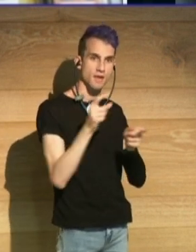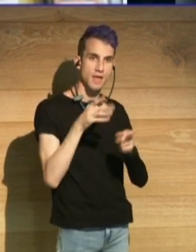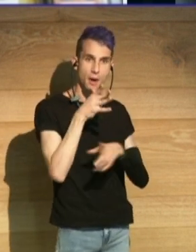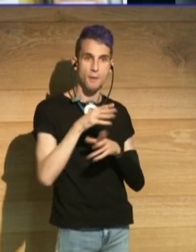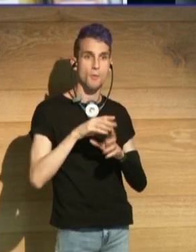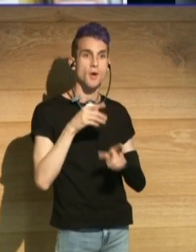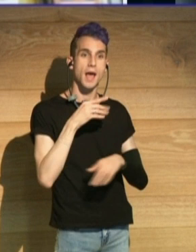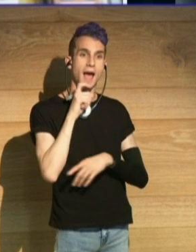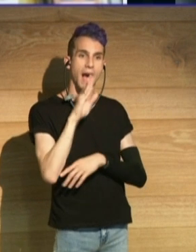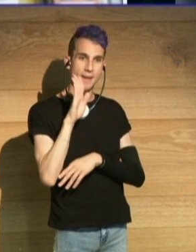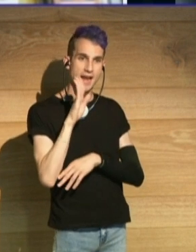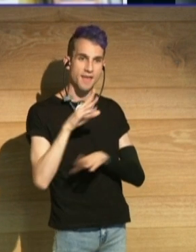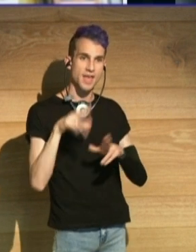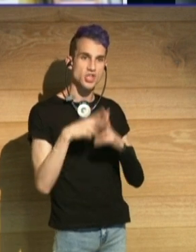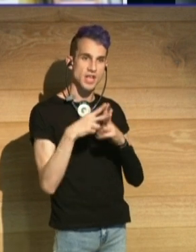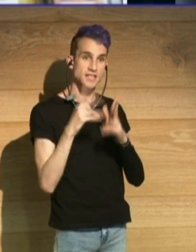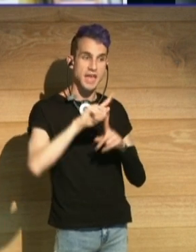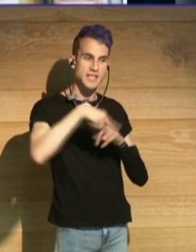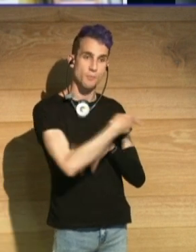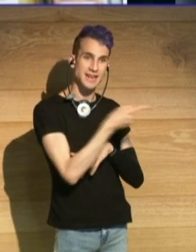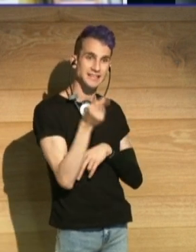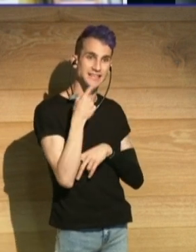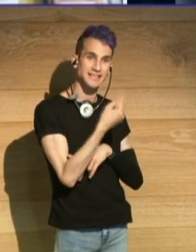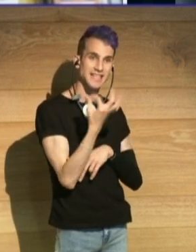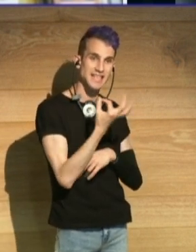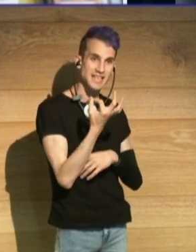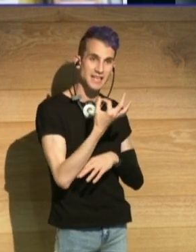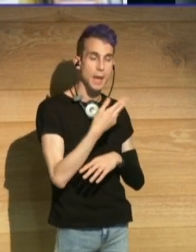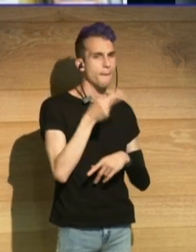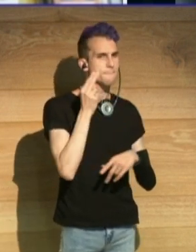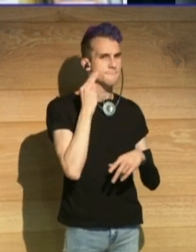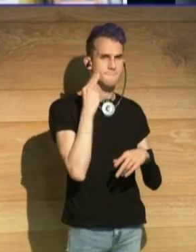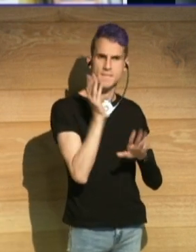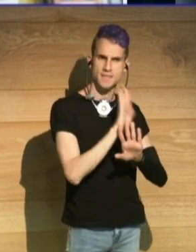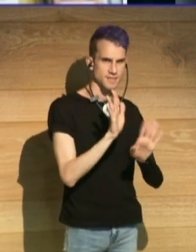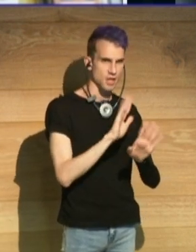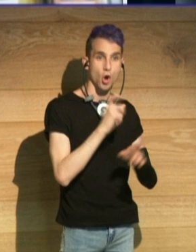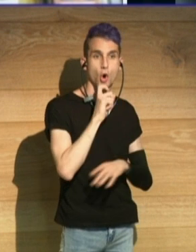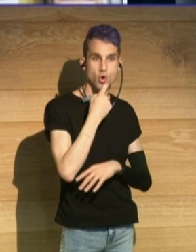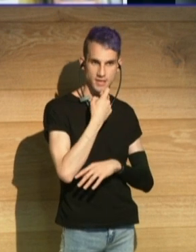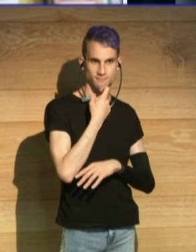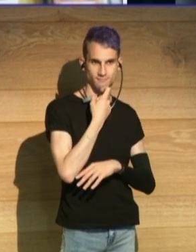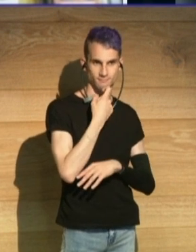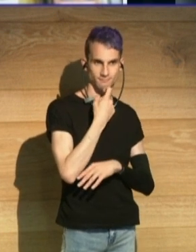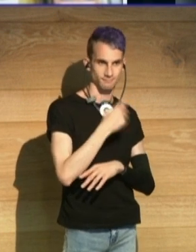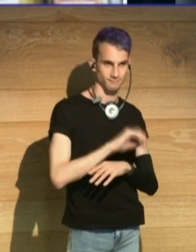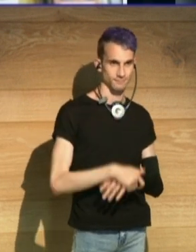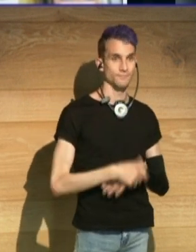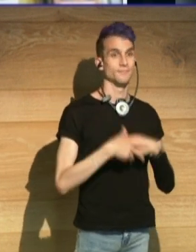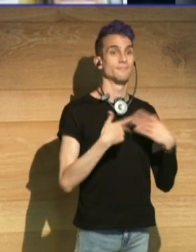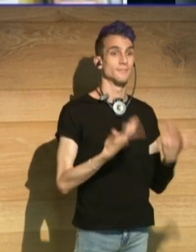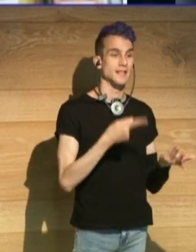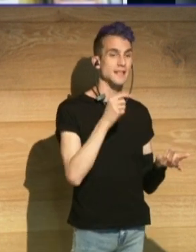socialista y luego le dice a esas personas, no tengas miedo, odia. Y